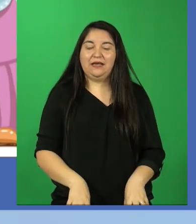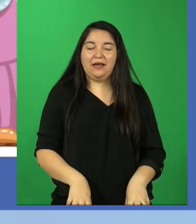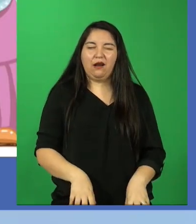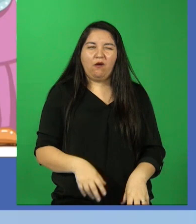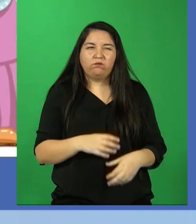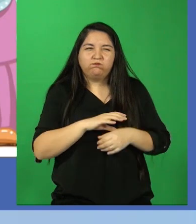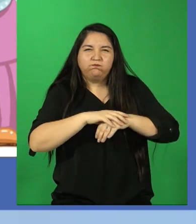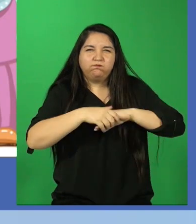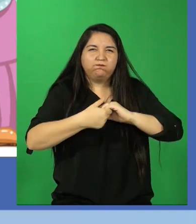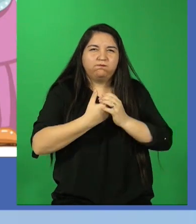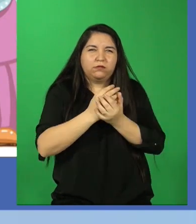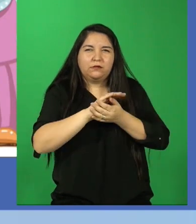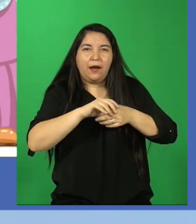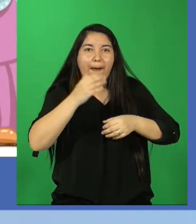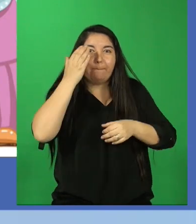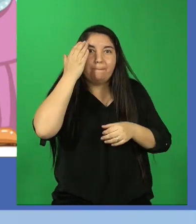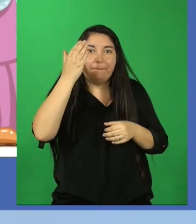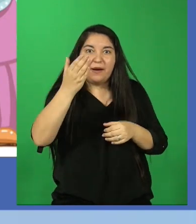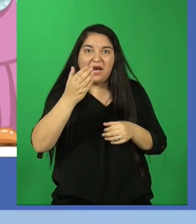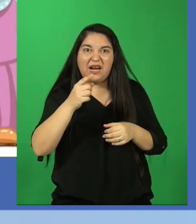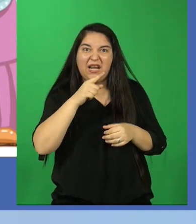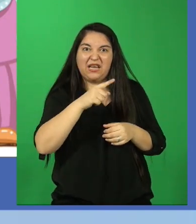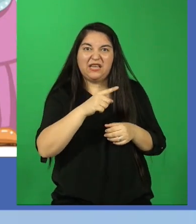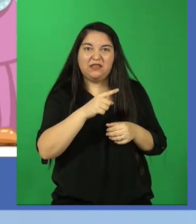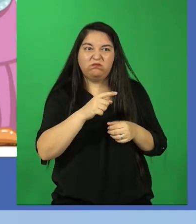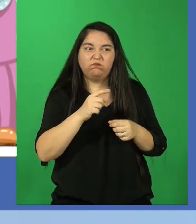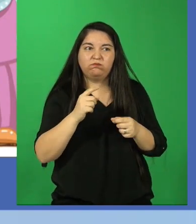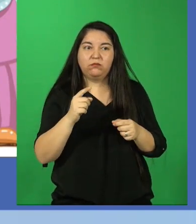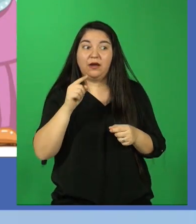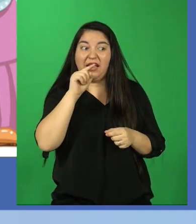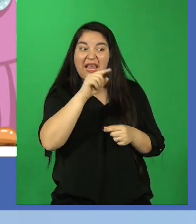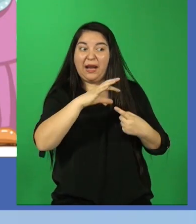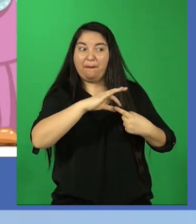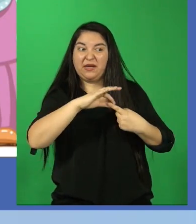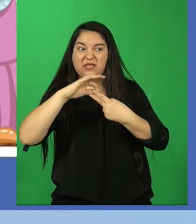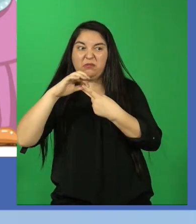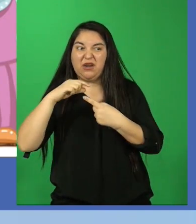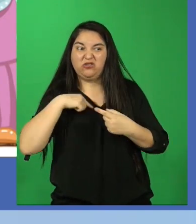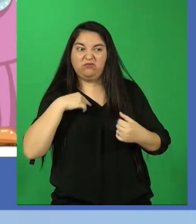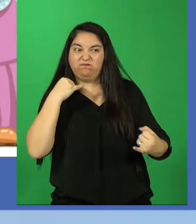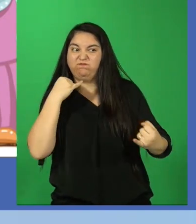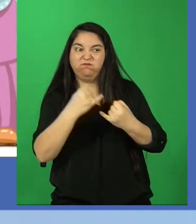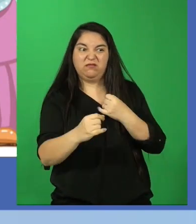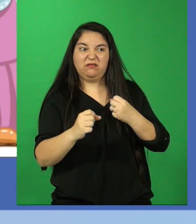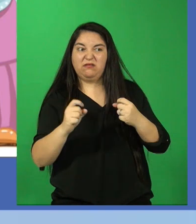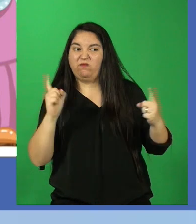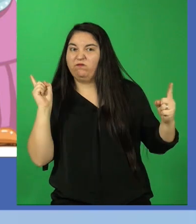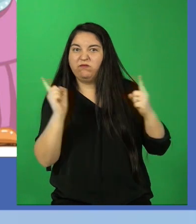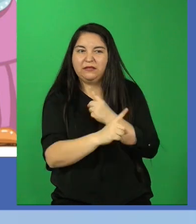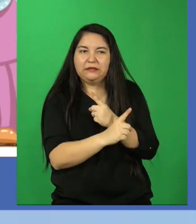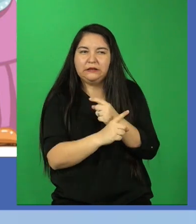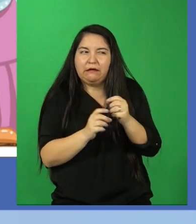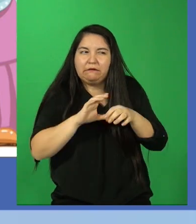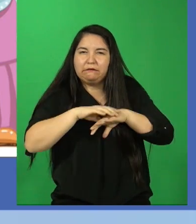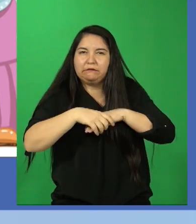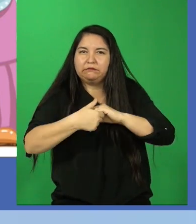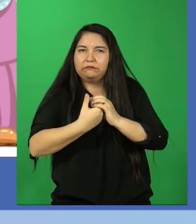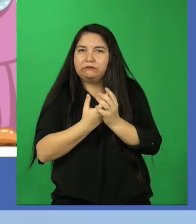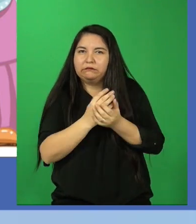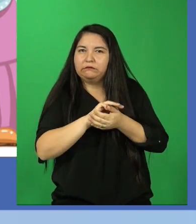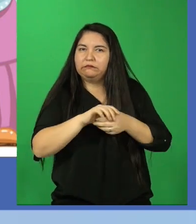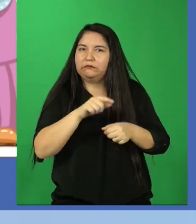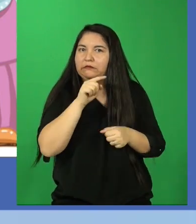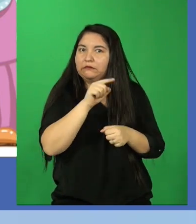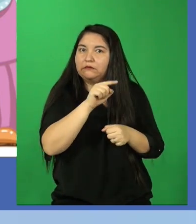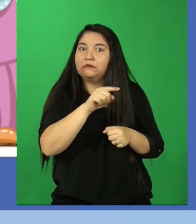malas, aquel que se opone al principal, aquel que le va a poner trampa, aquel que